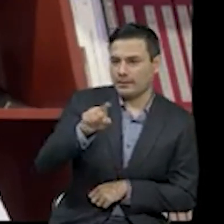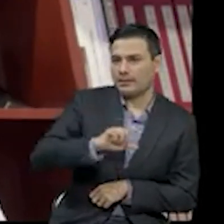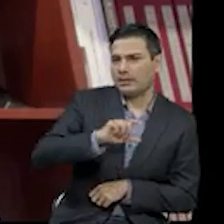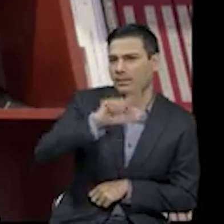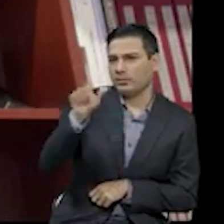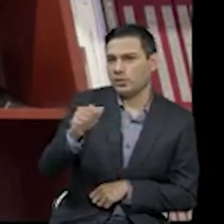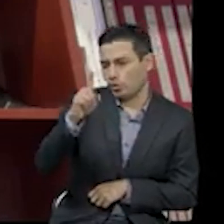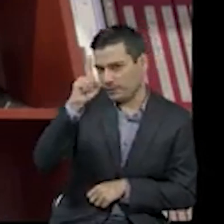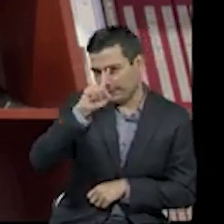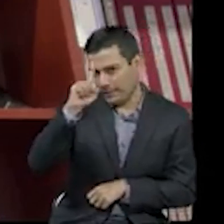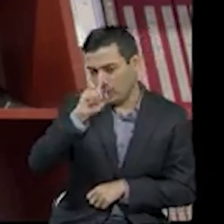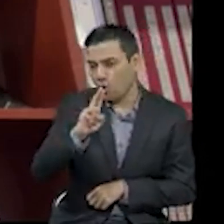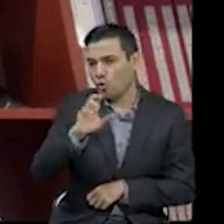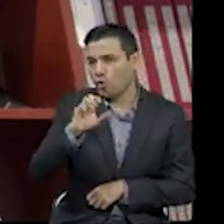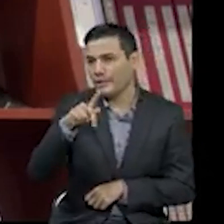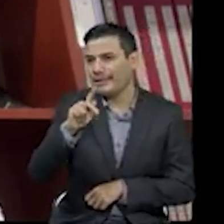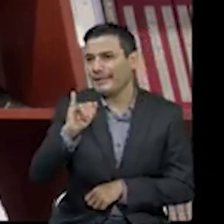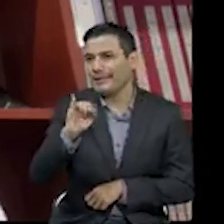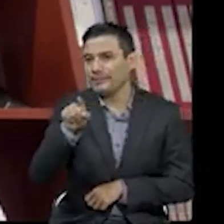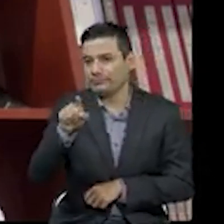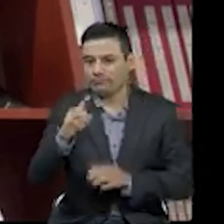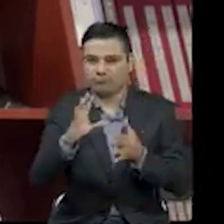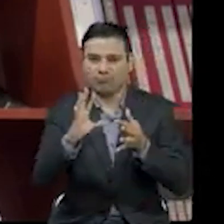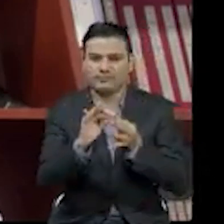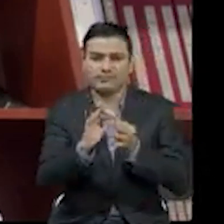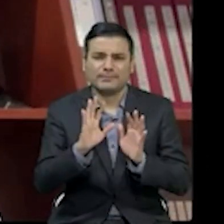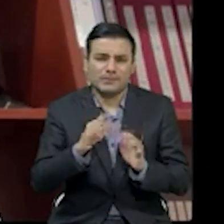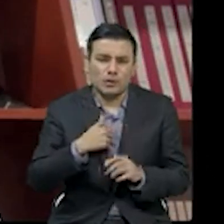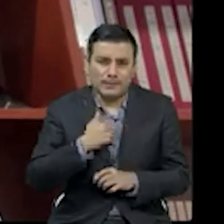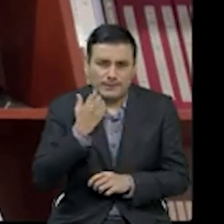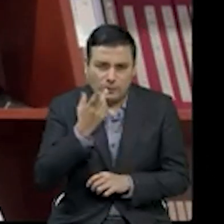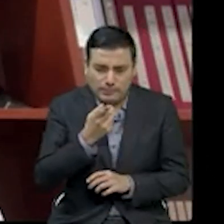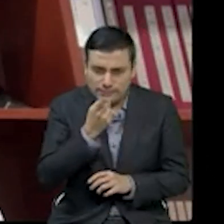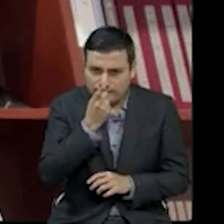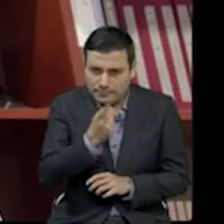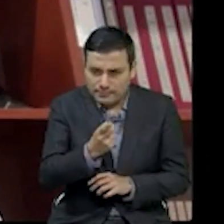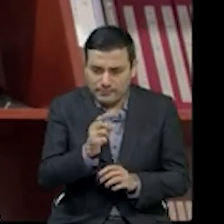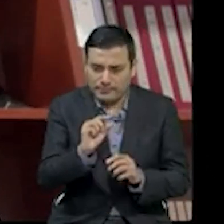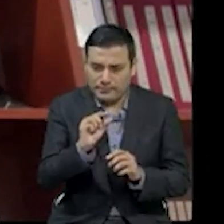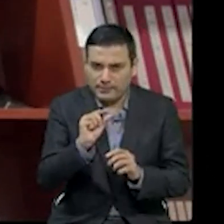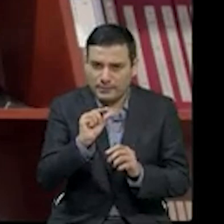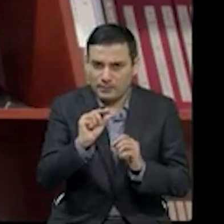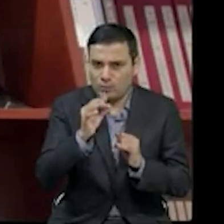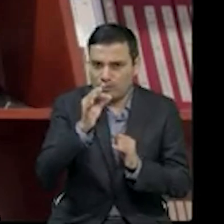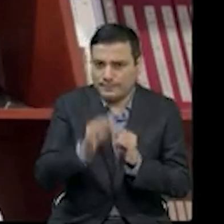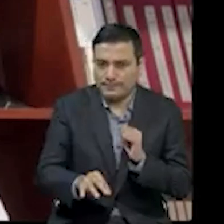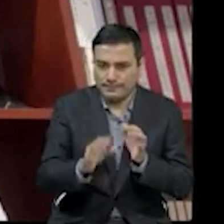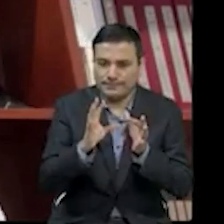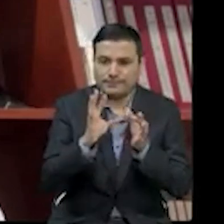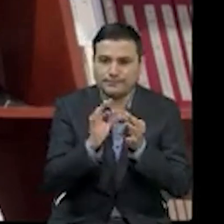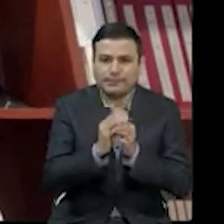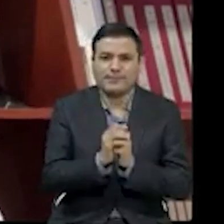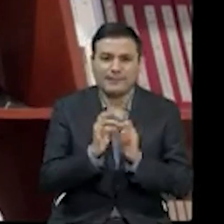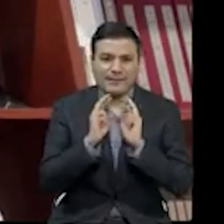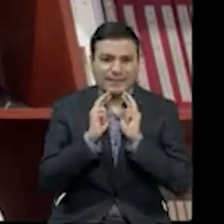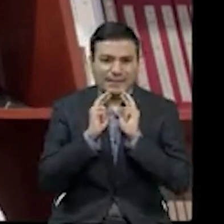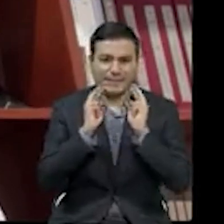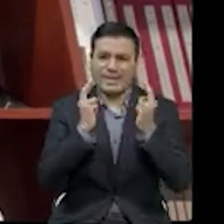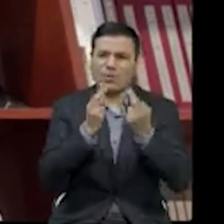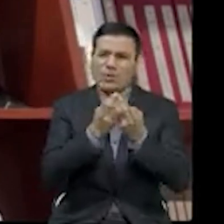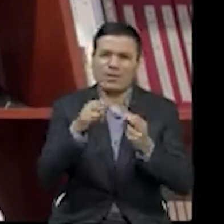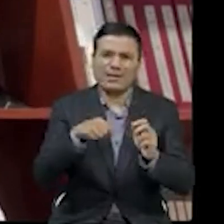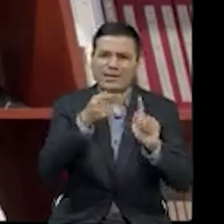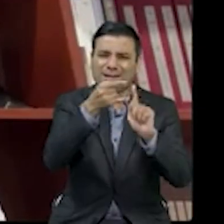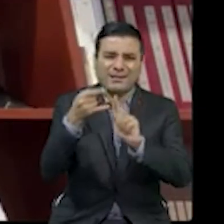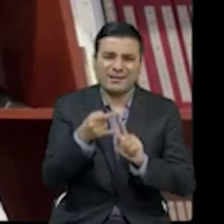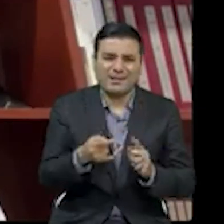muy bien. Como aquí no es muy... Yo insistiría, perdón, cierro, consejera presidenta, en que las sesiones no sean telemáticas, hombre,